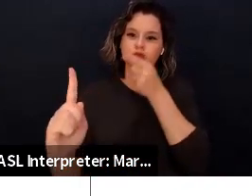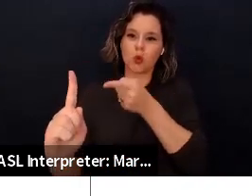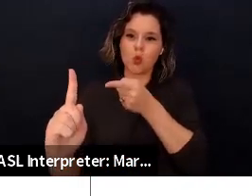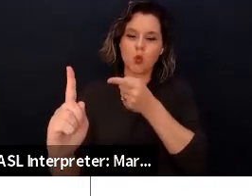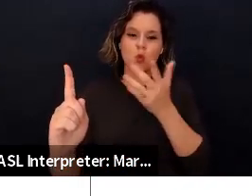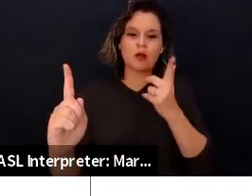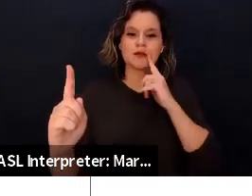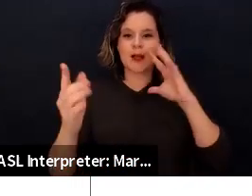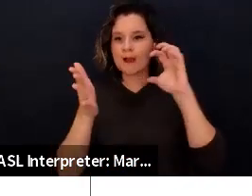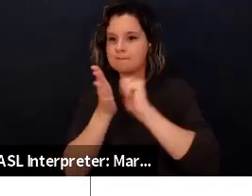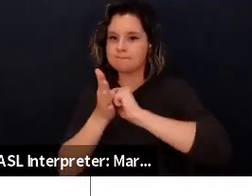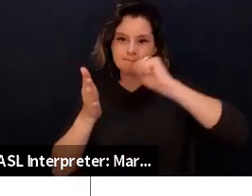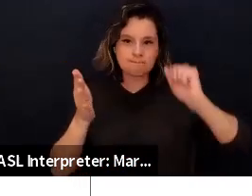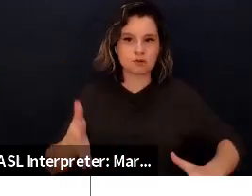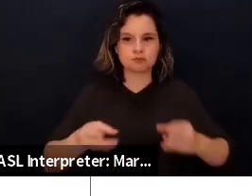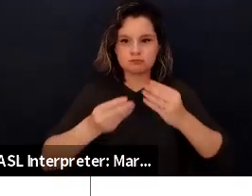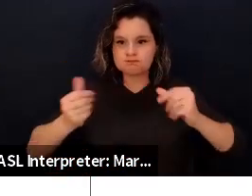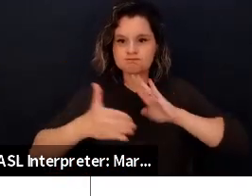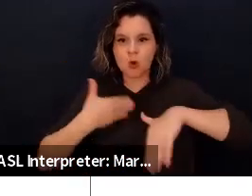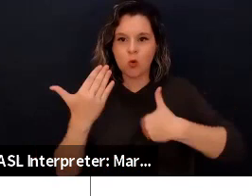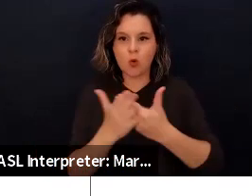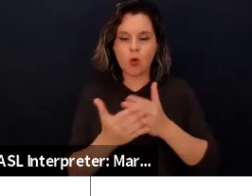de abolir toda la detención.